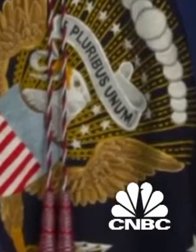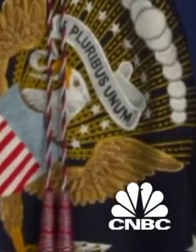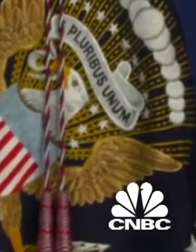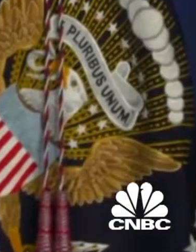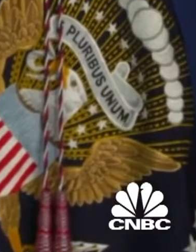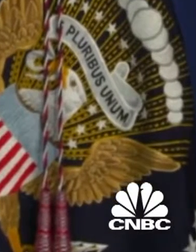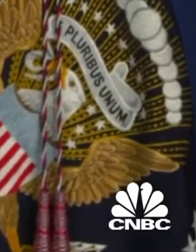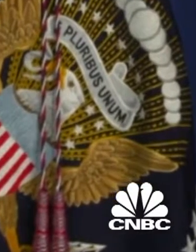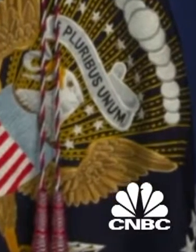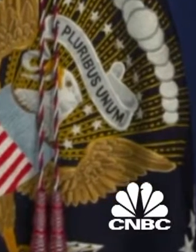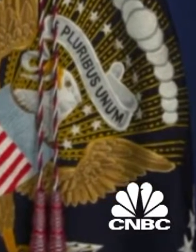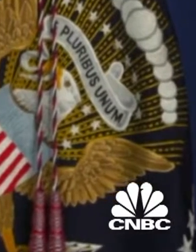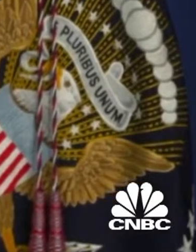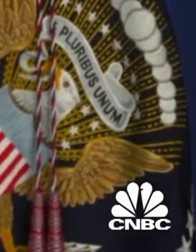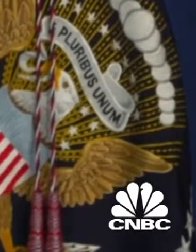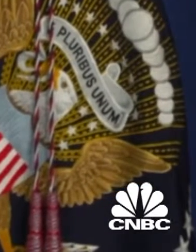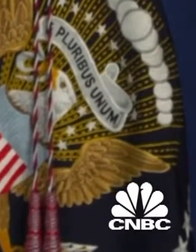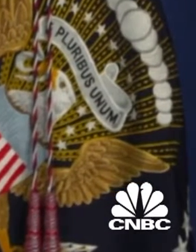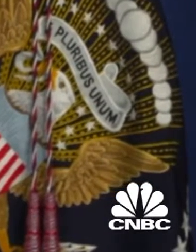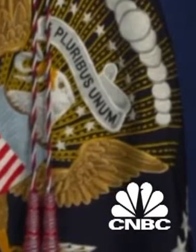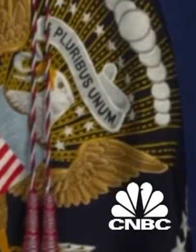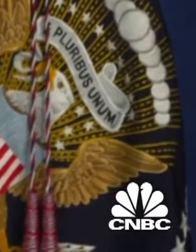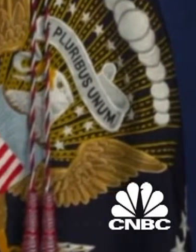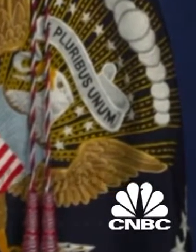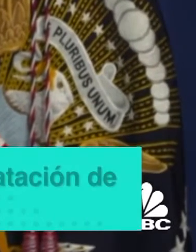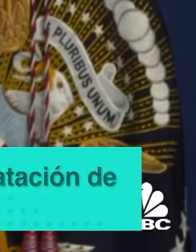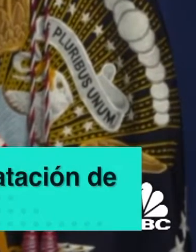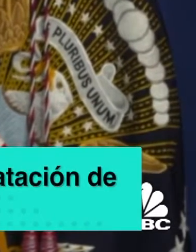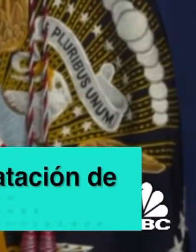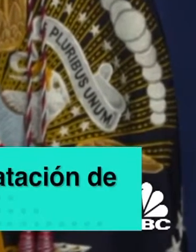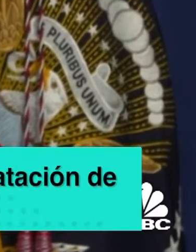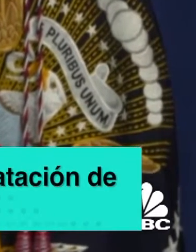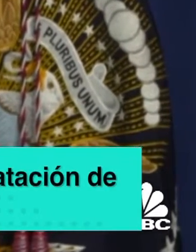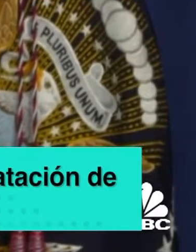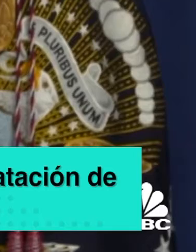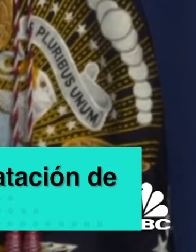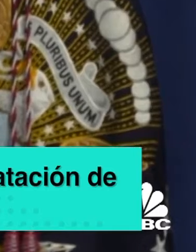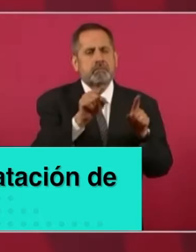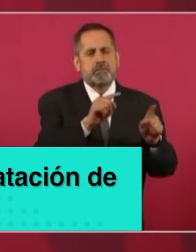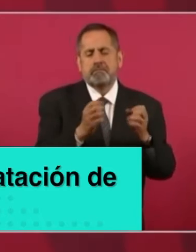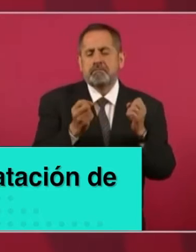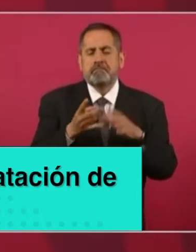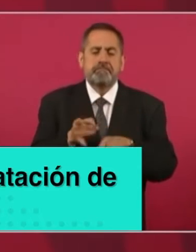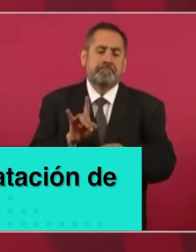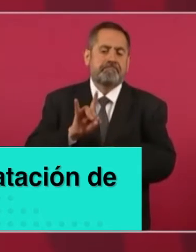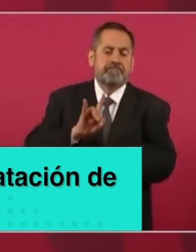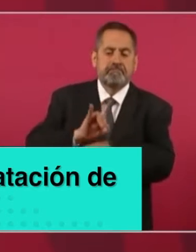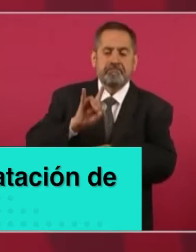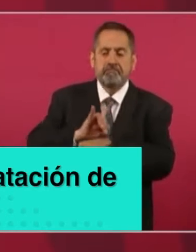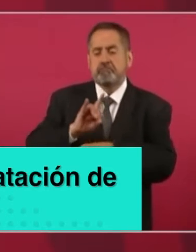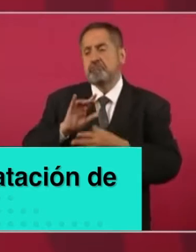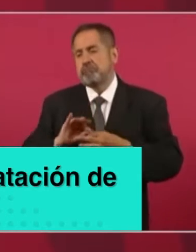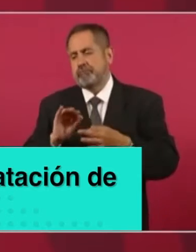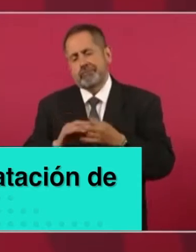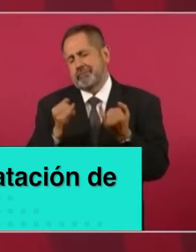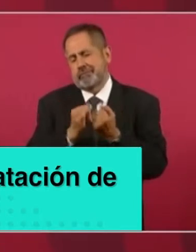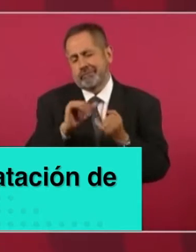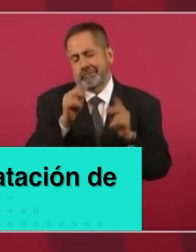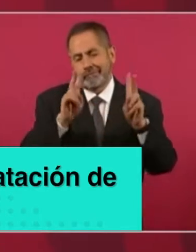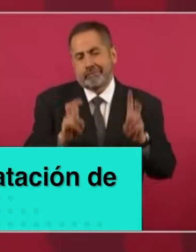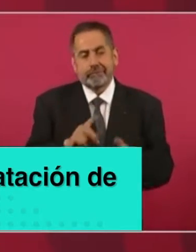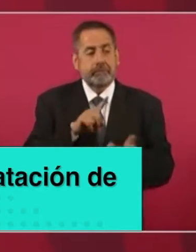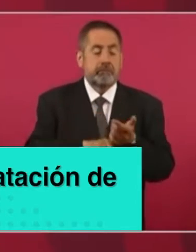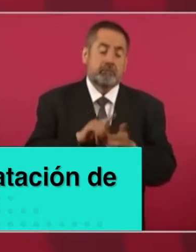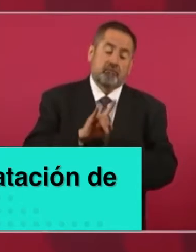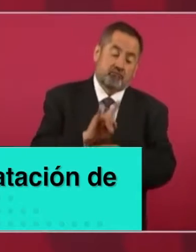Durante su próxima reunión con su homólogo de Estados Unidos, Joe Biden, el presidente Andrés Manuel López Obrador presentará un plan